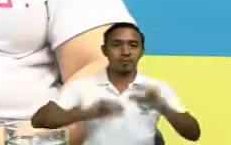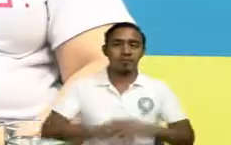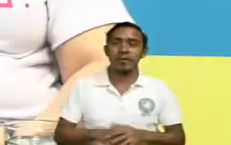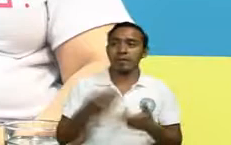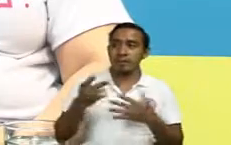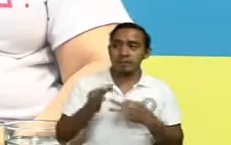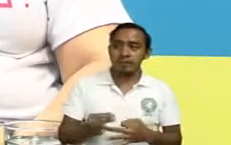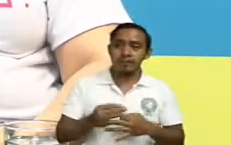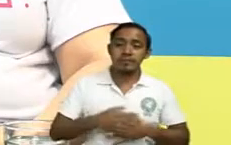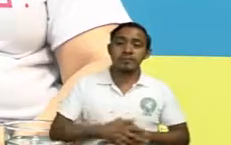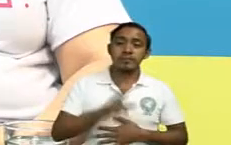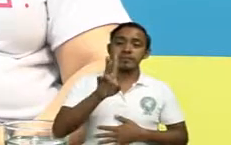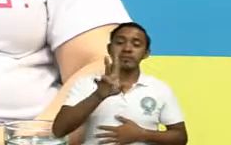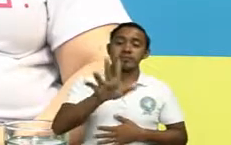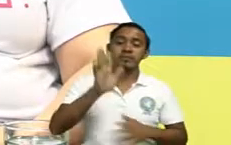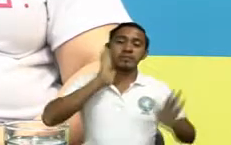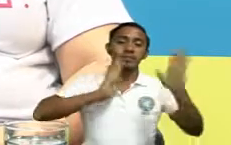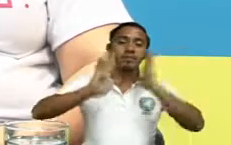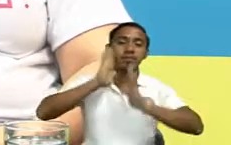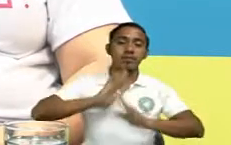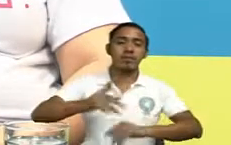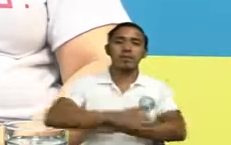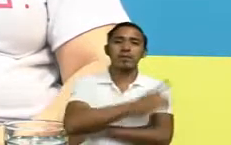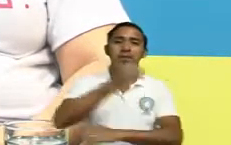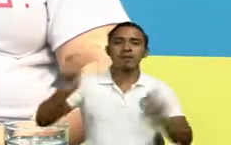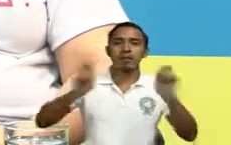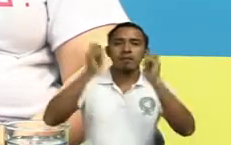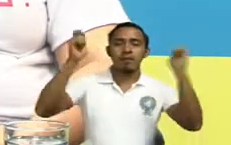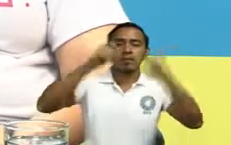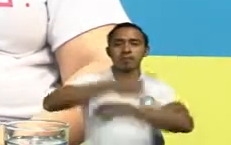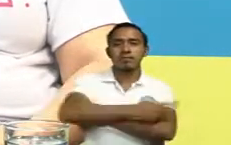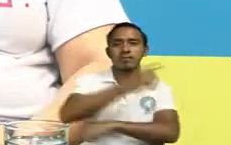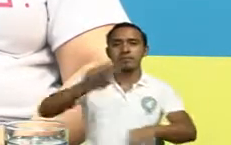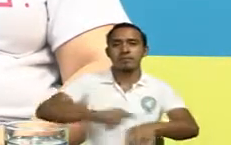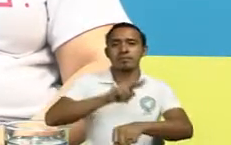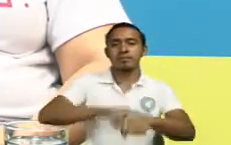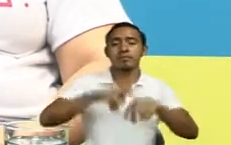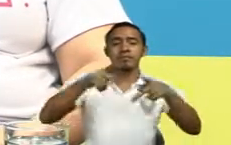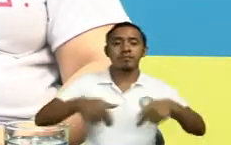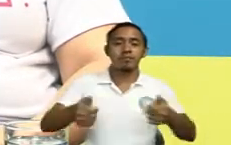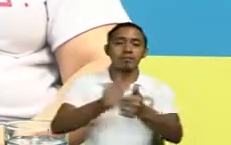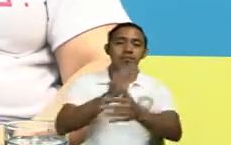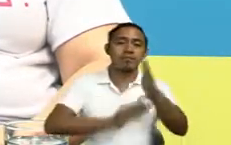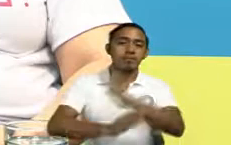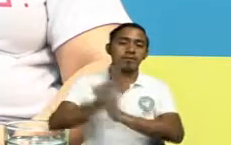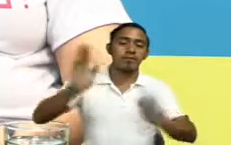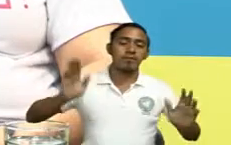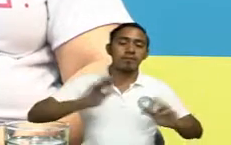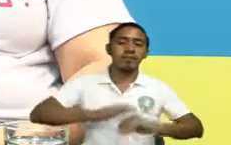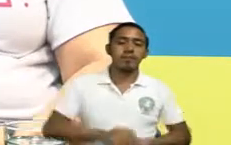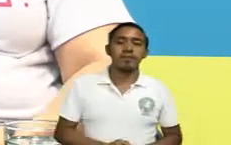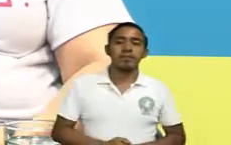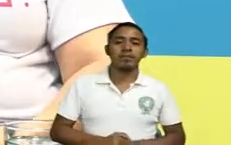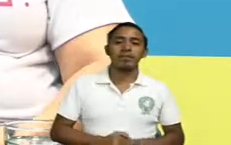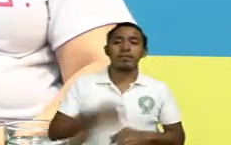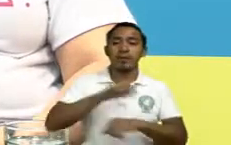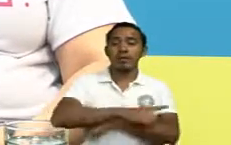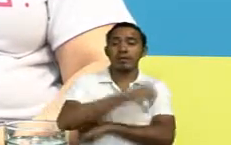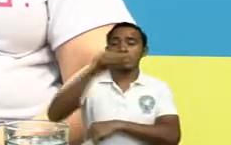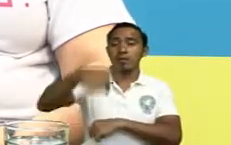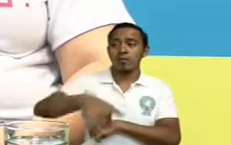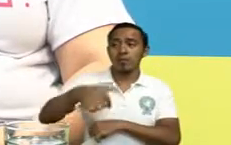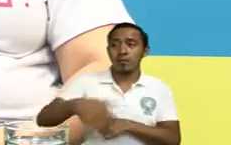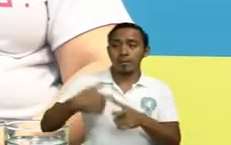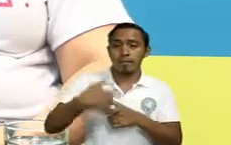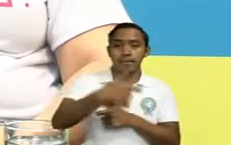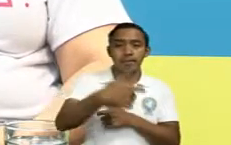bien decías, el 25 de agosto estamos celebrando el Día Nacional de las Personas con Discapacidad. El día de hoy